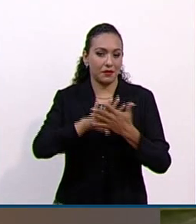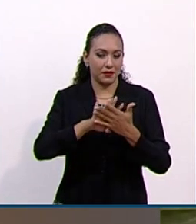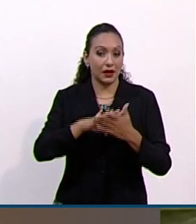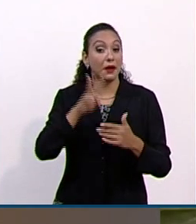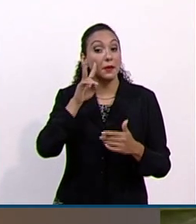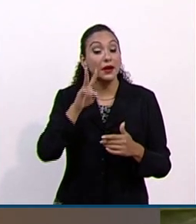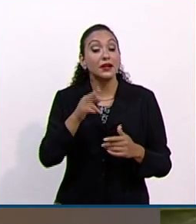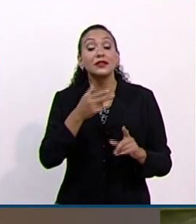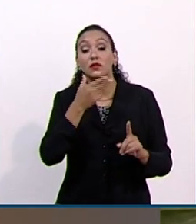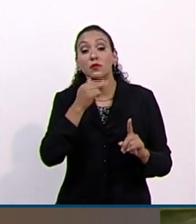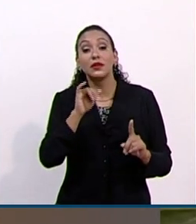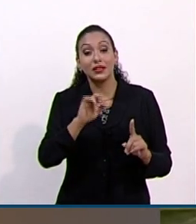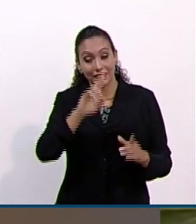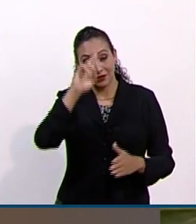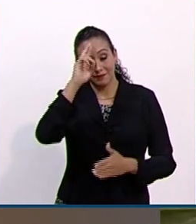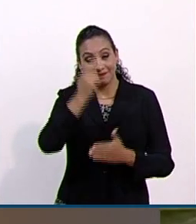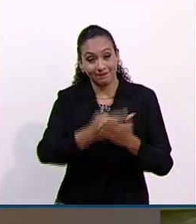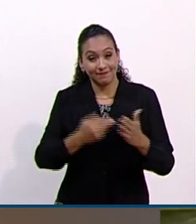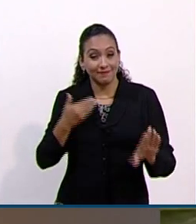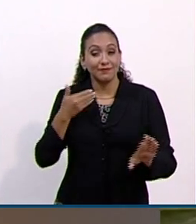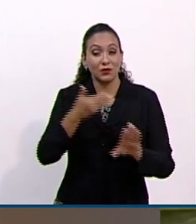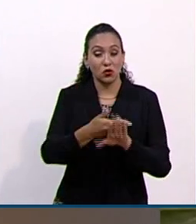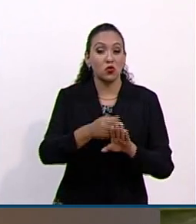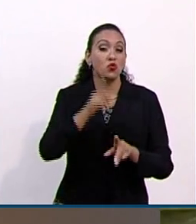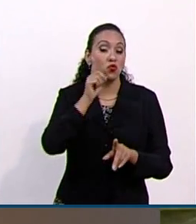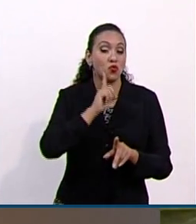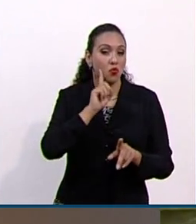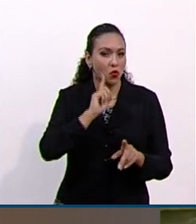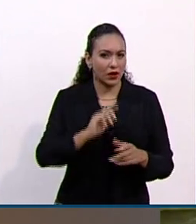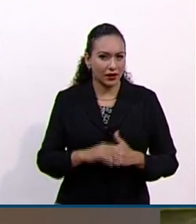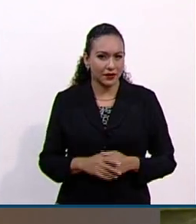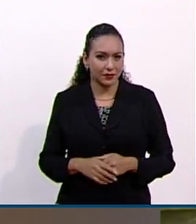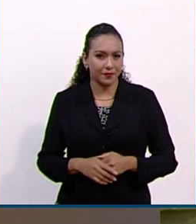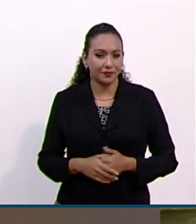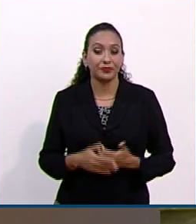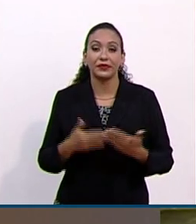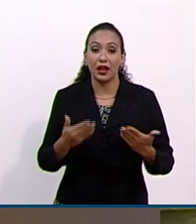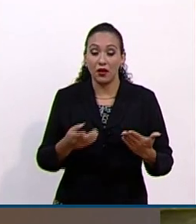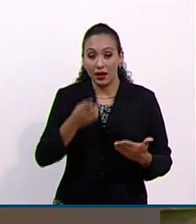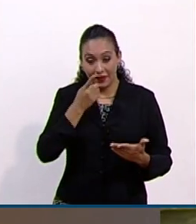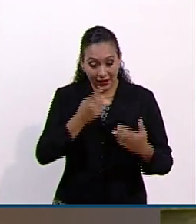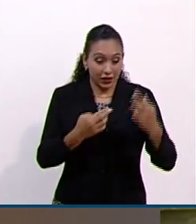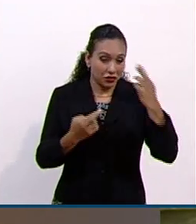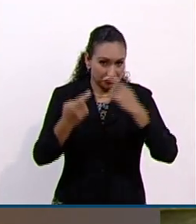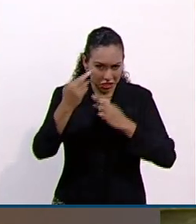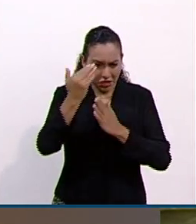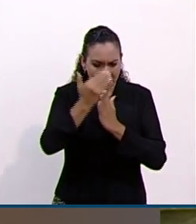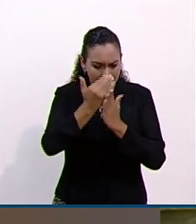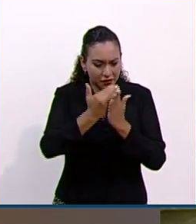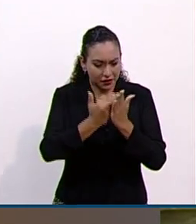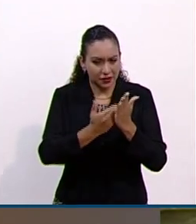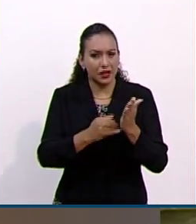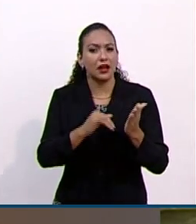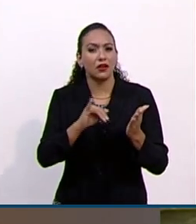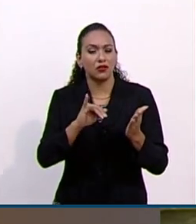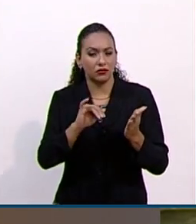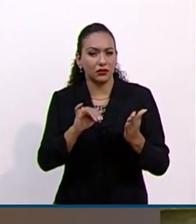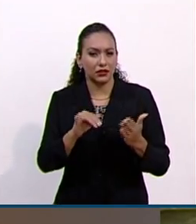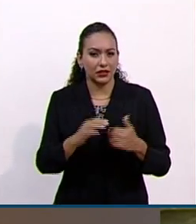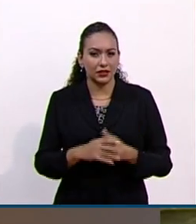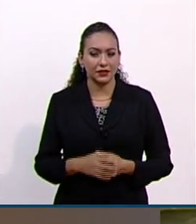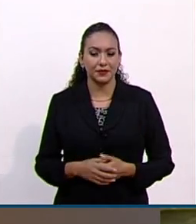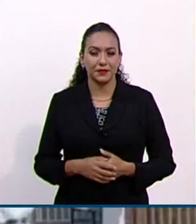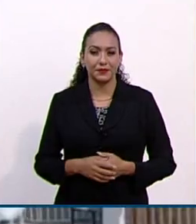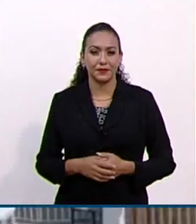la comisión del delito de violencia política en razón de género contra las mujeres. Fue correcta y apegada a los criterios emitidos por la Sala Superior de este Tribunal